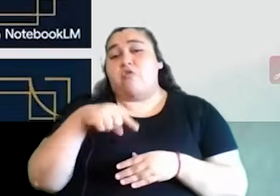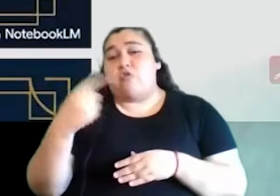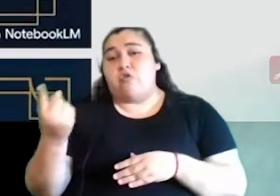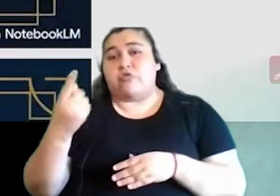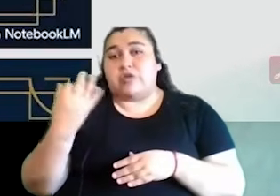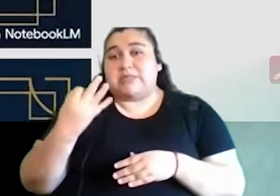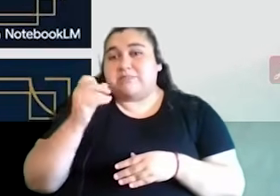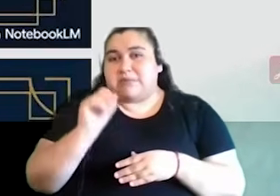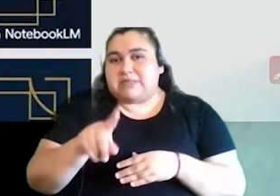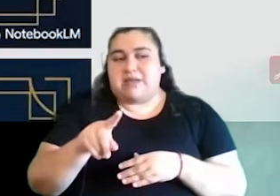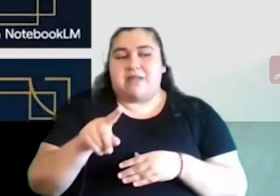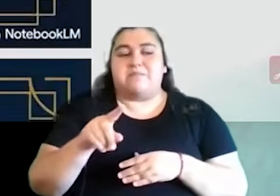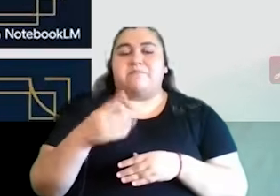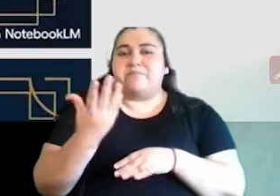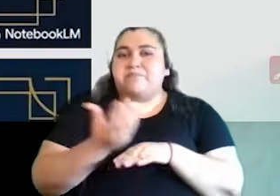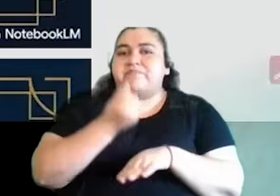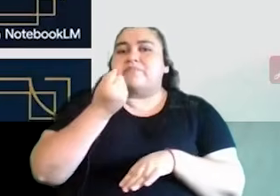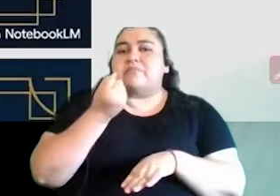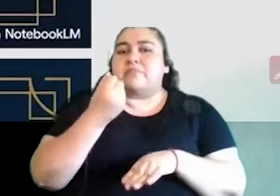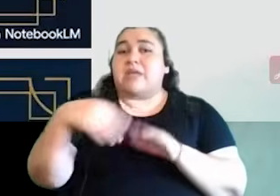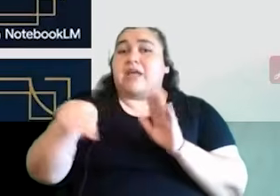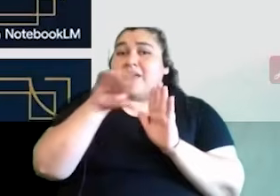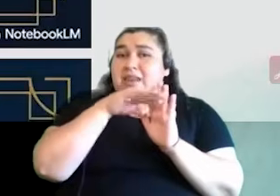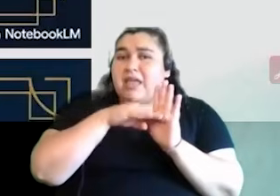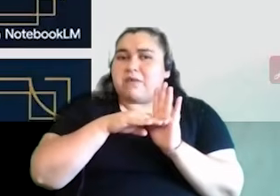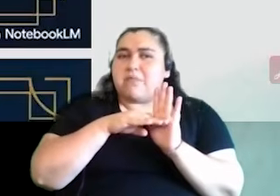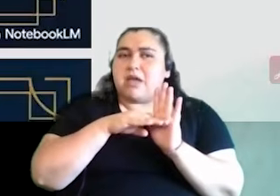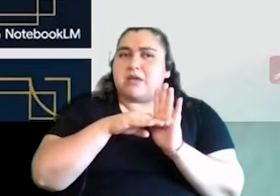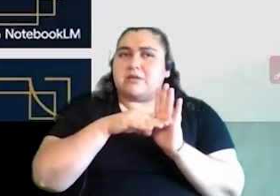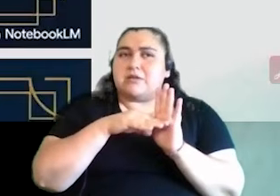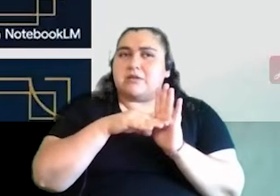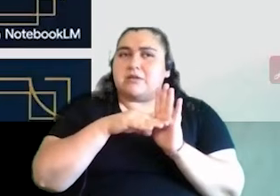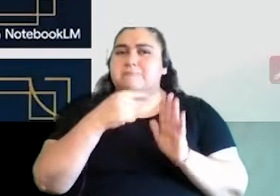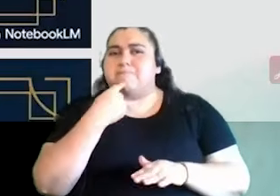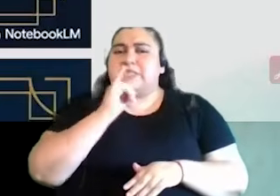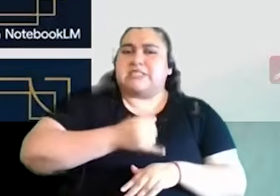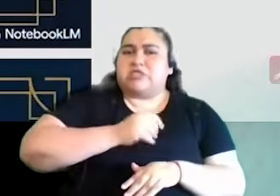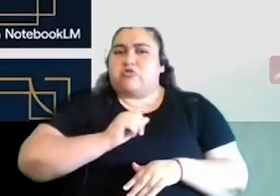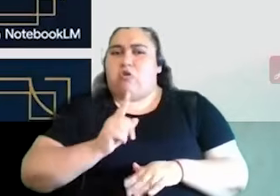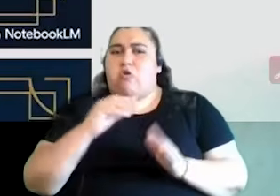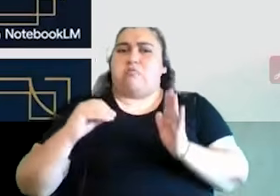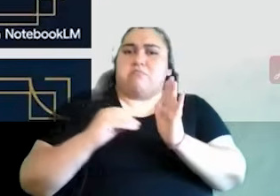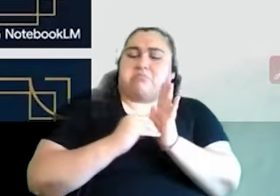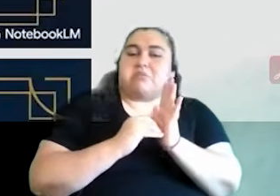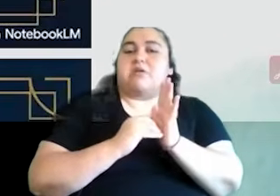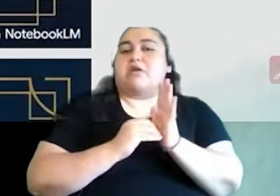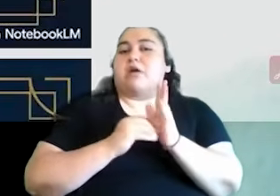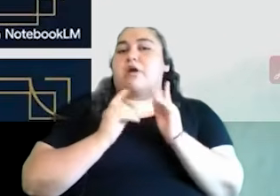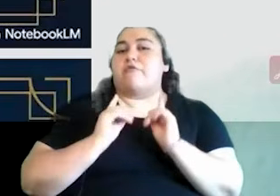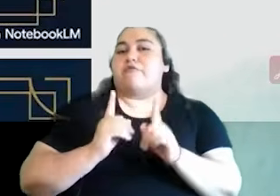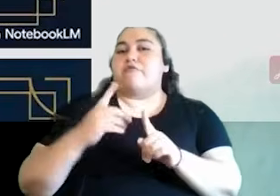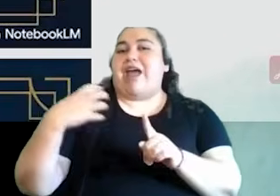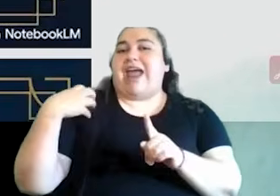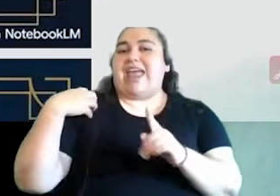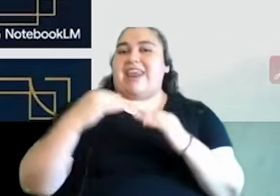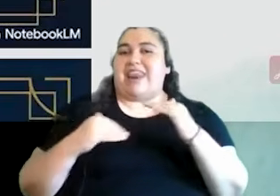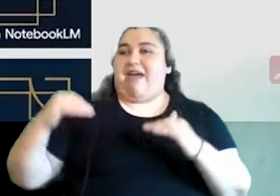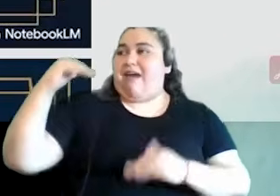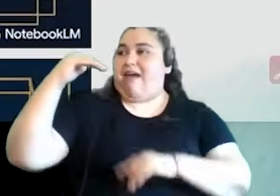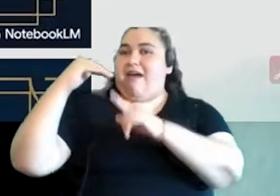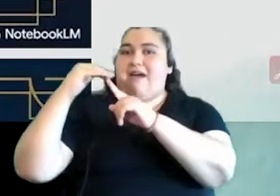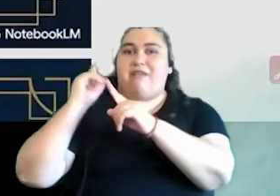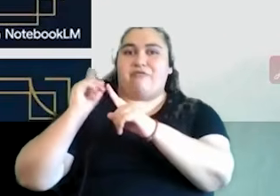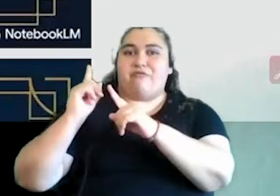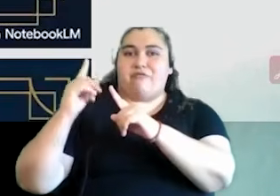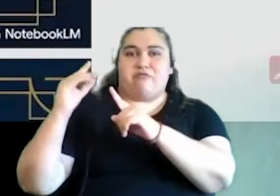destacar es que al ser un régimen opcional, sigue vigente el régimen general. Este régimen simplificado aparece como